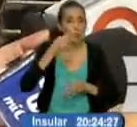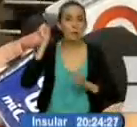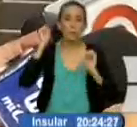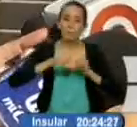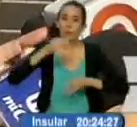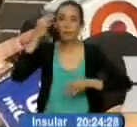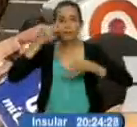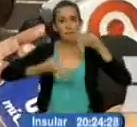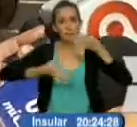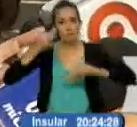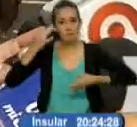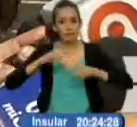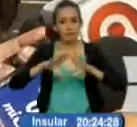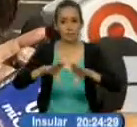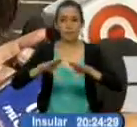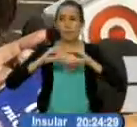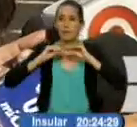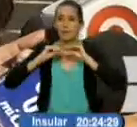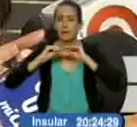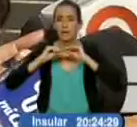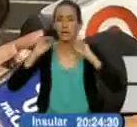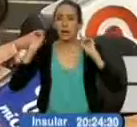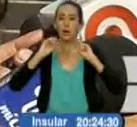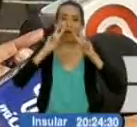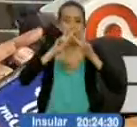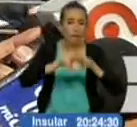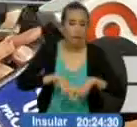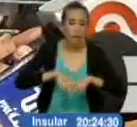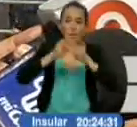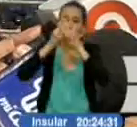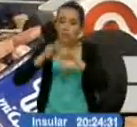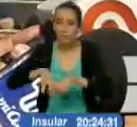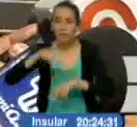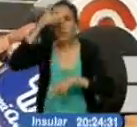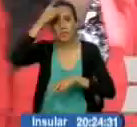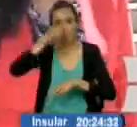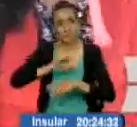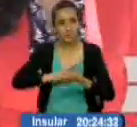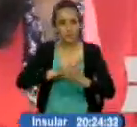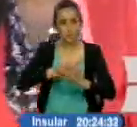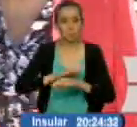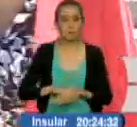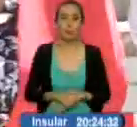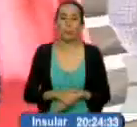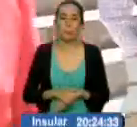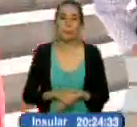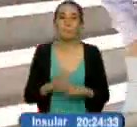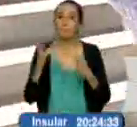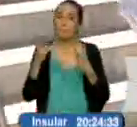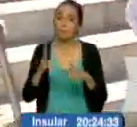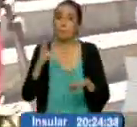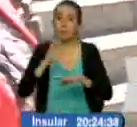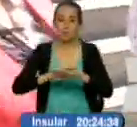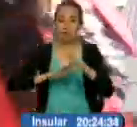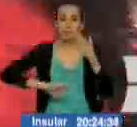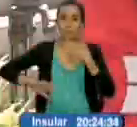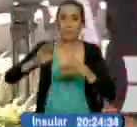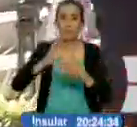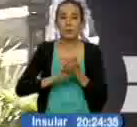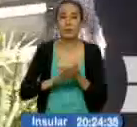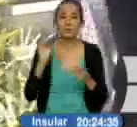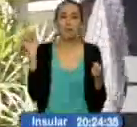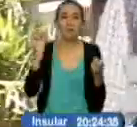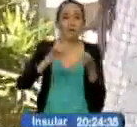realizar el análisis y tomar una decisión sobre el caso. Quien también fue convocado a dicha diligencia fue el